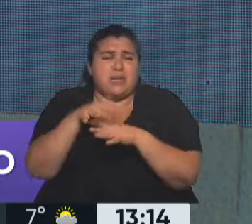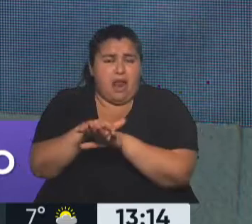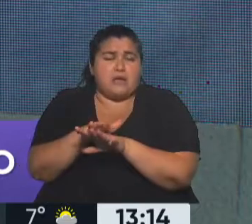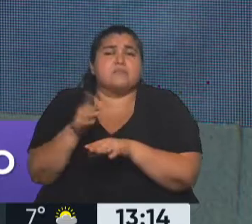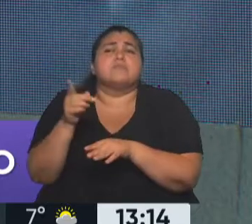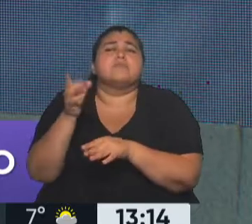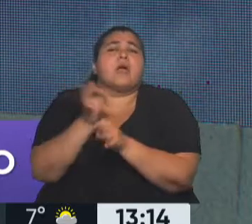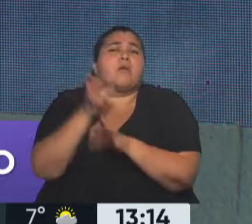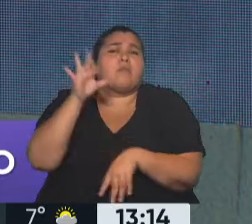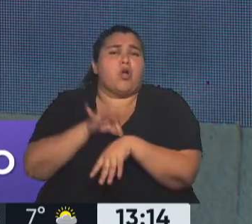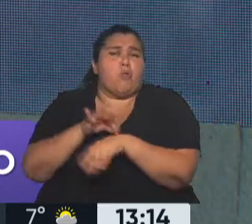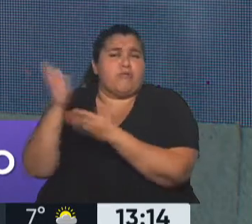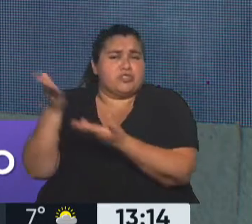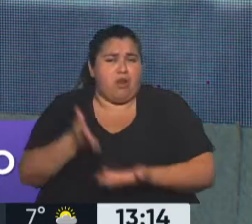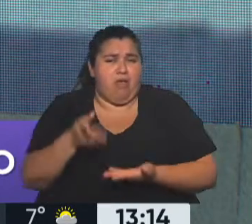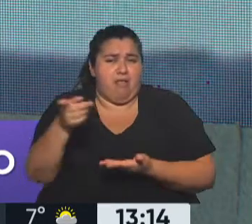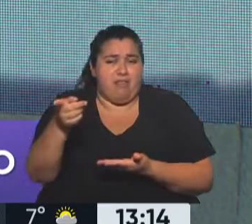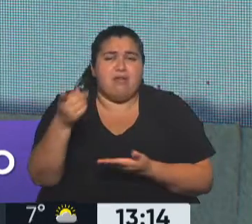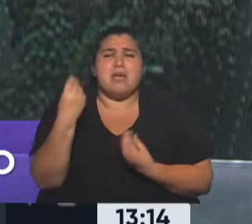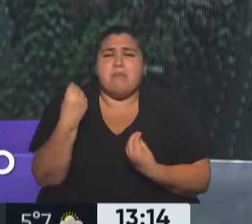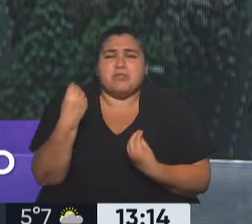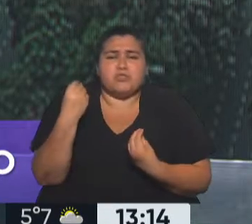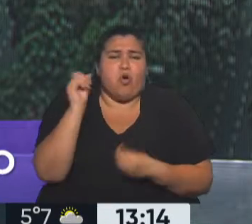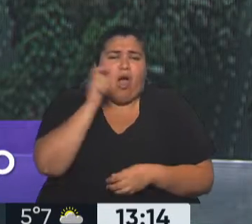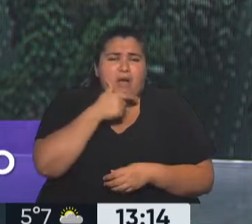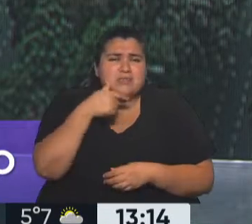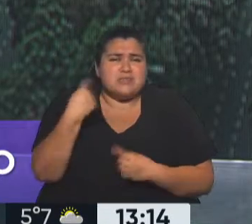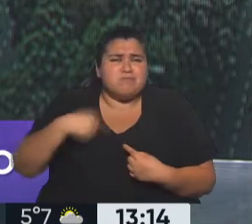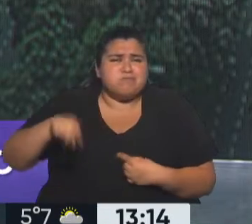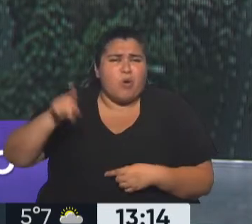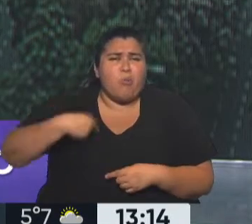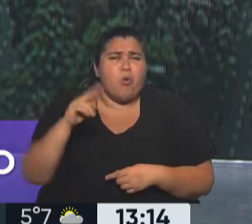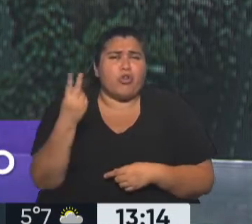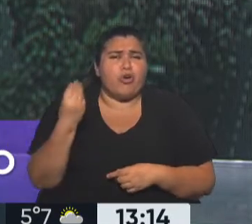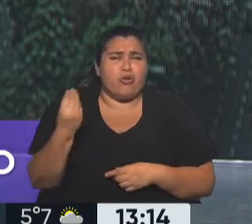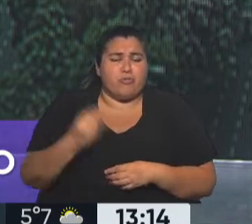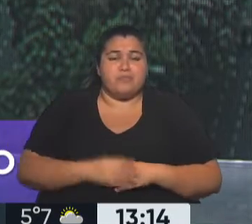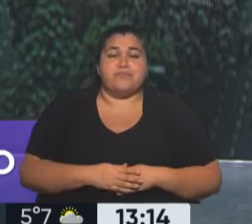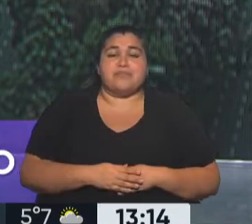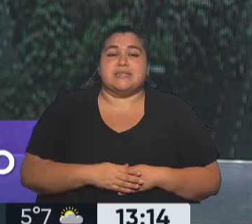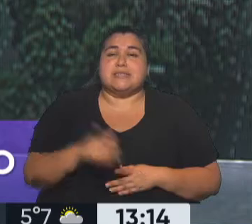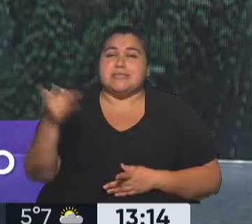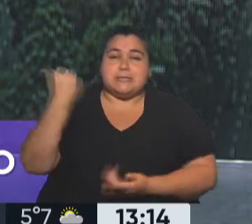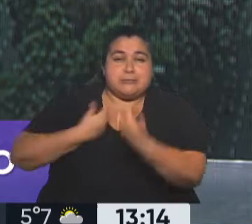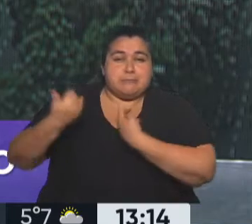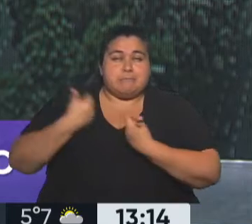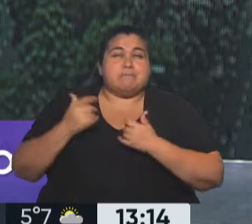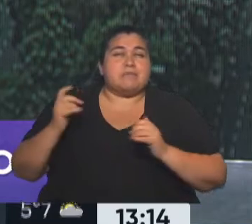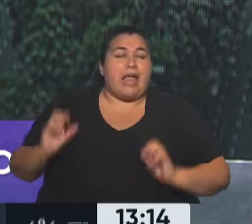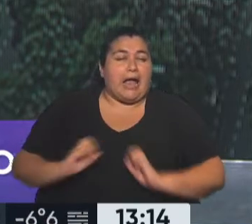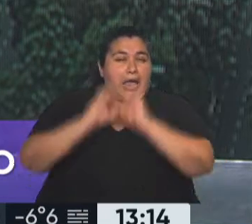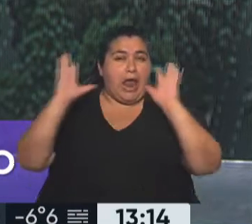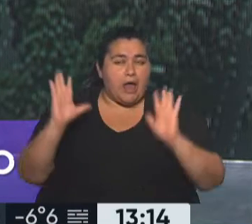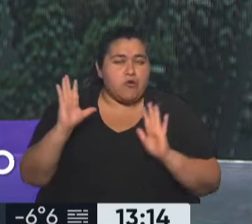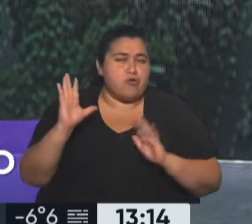Bueno, contanos un poquito qué sucedió. Bueno, la verdad es que no tengo muy claro qué es lo que sucedió. Ahora puedo